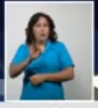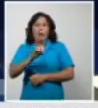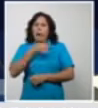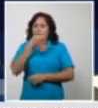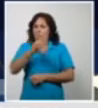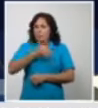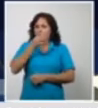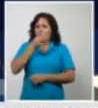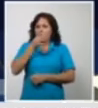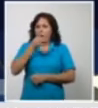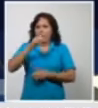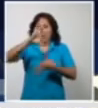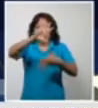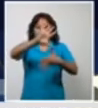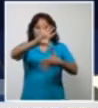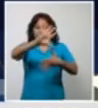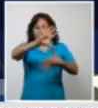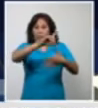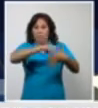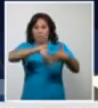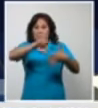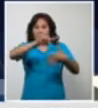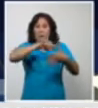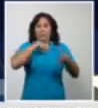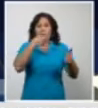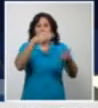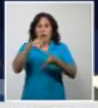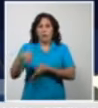región de las Américas la letalidad es de un